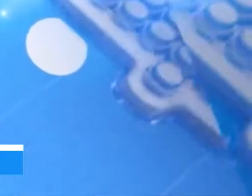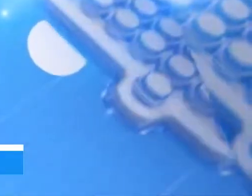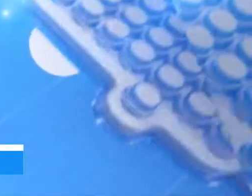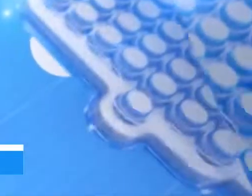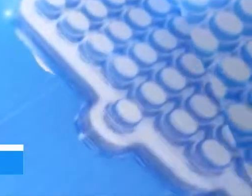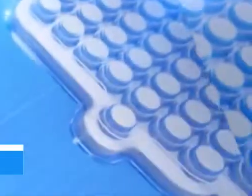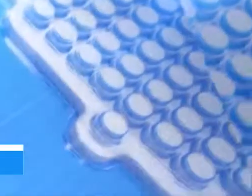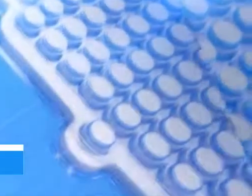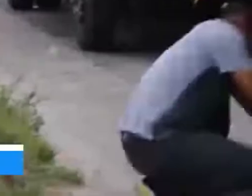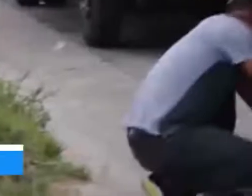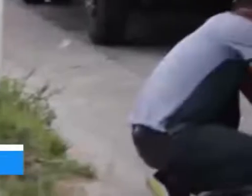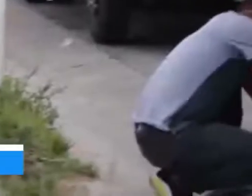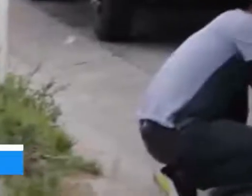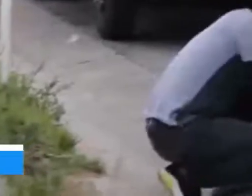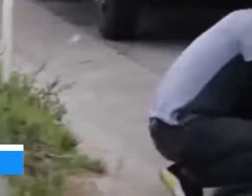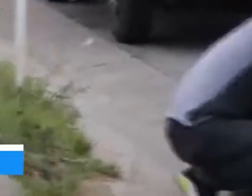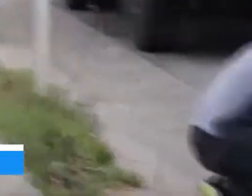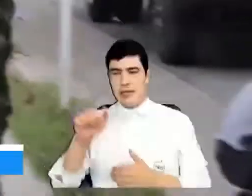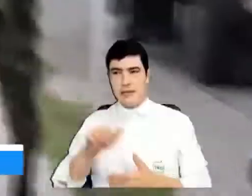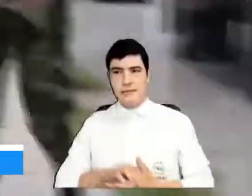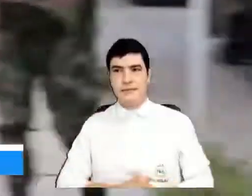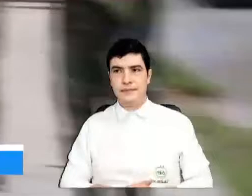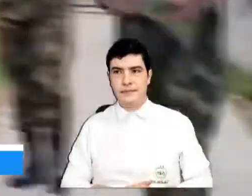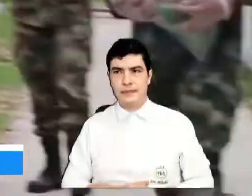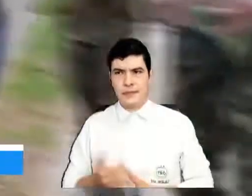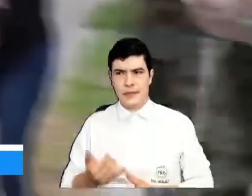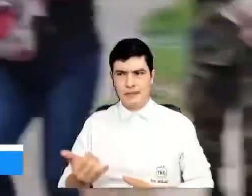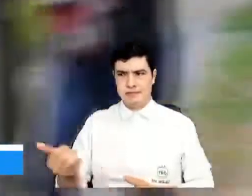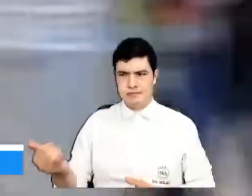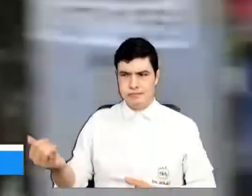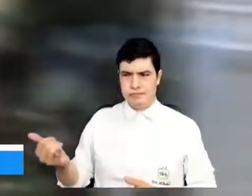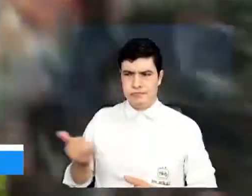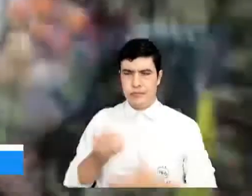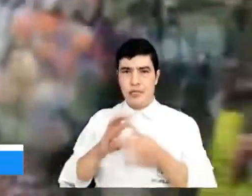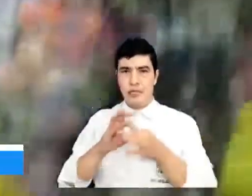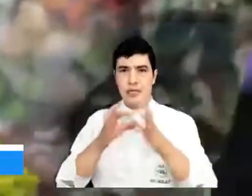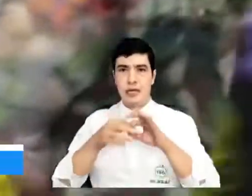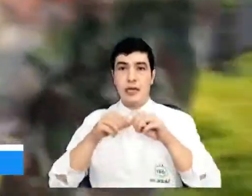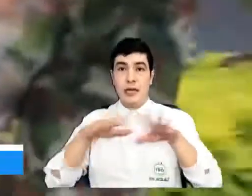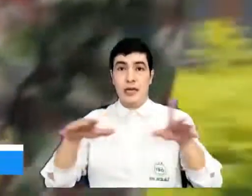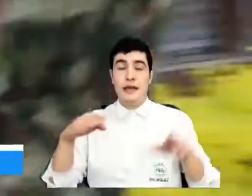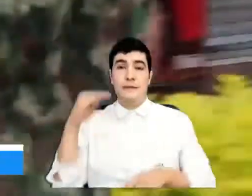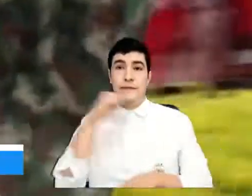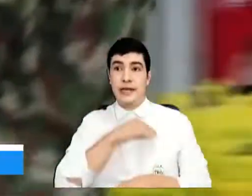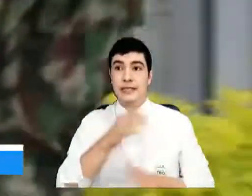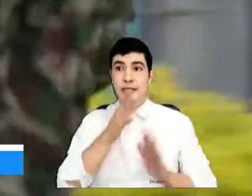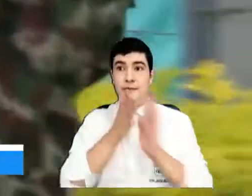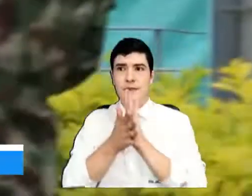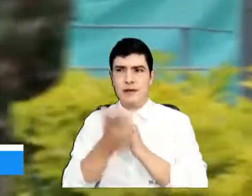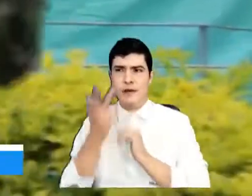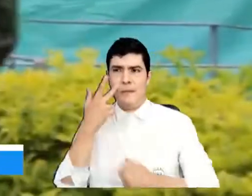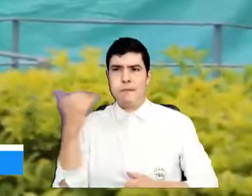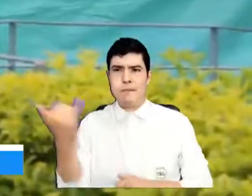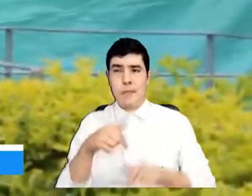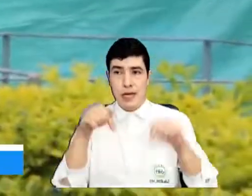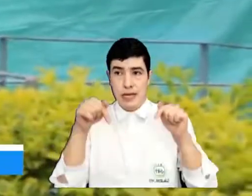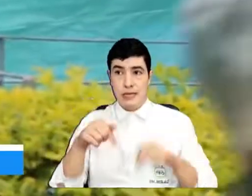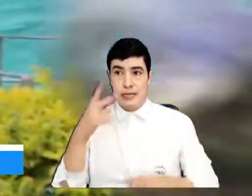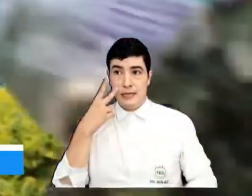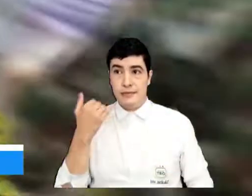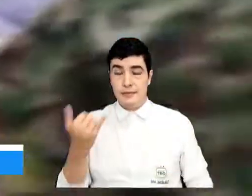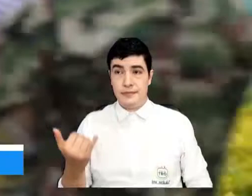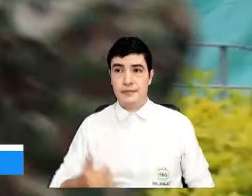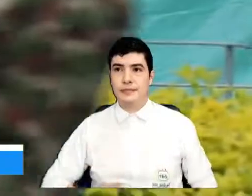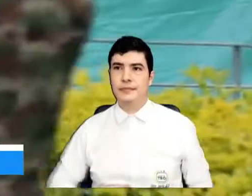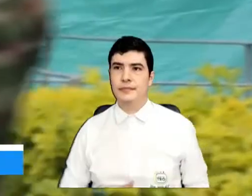el COVID-19. Las versiones aseguran que existen muchos actos de corrupción por la entrega de ayudas. Ante estas